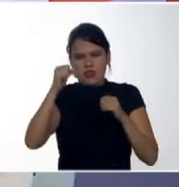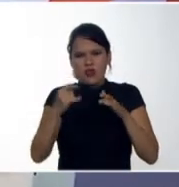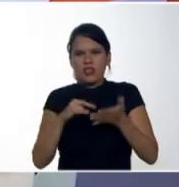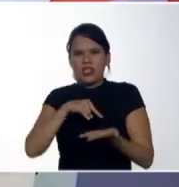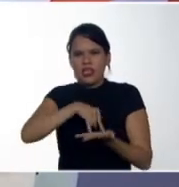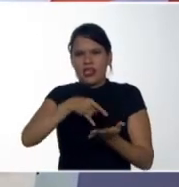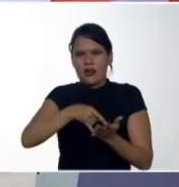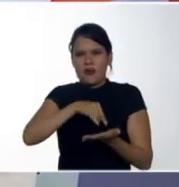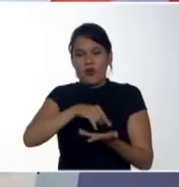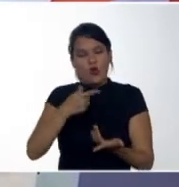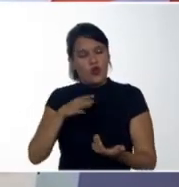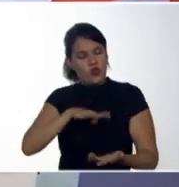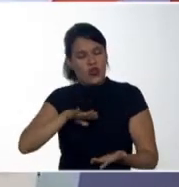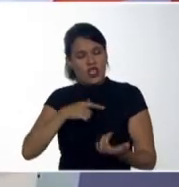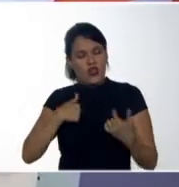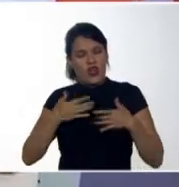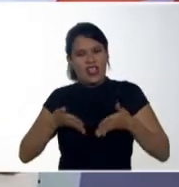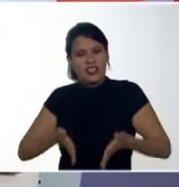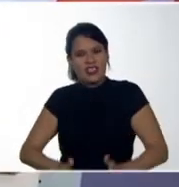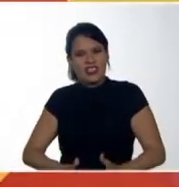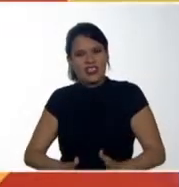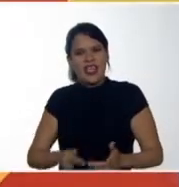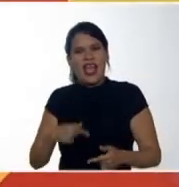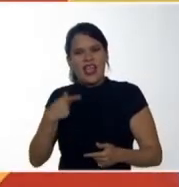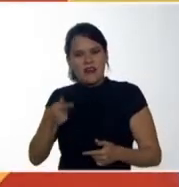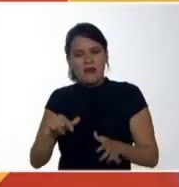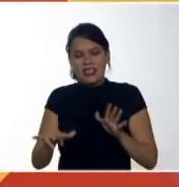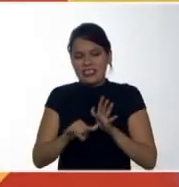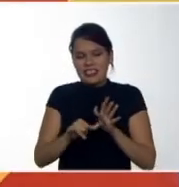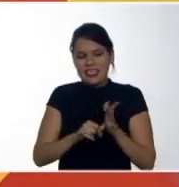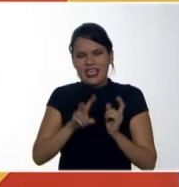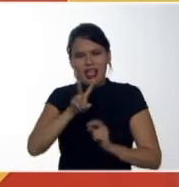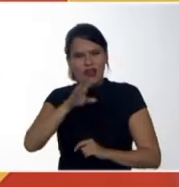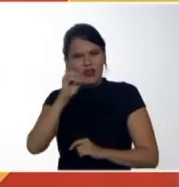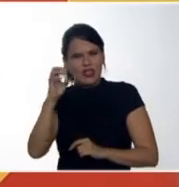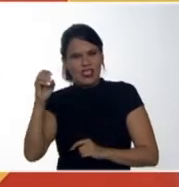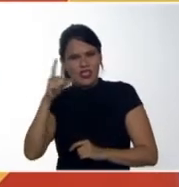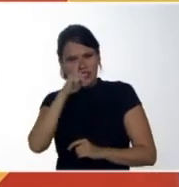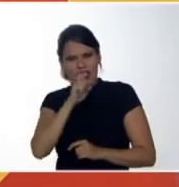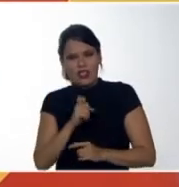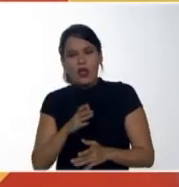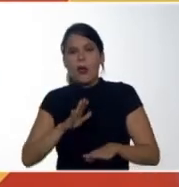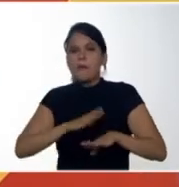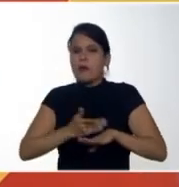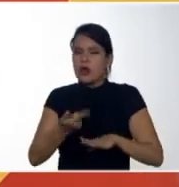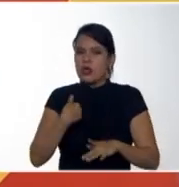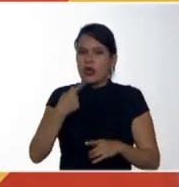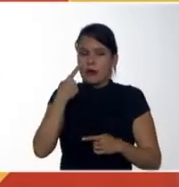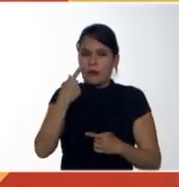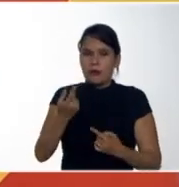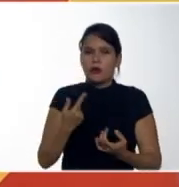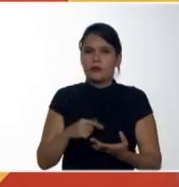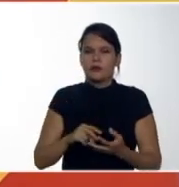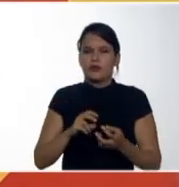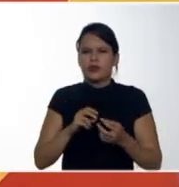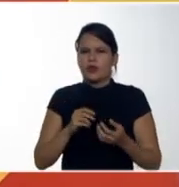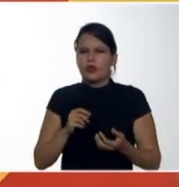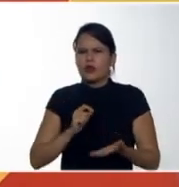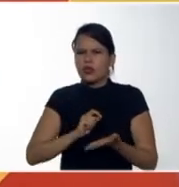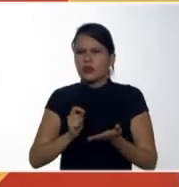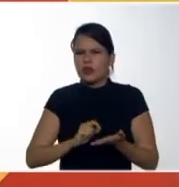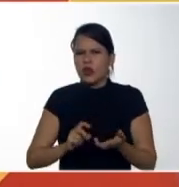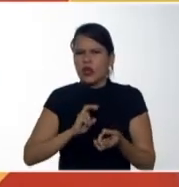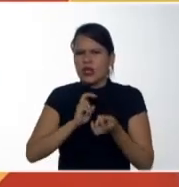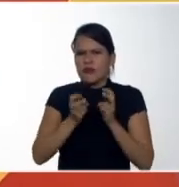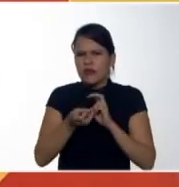natal, y además rumbo al Bicentenario. Así es. Bien, es por ello que vamos a contextualizar los